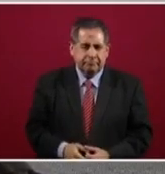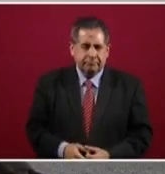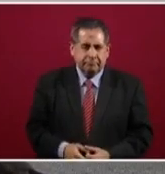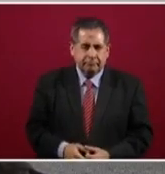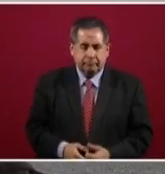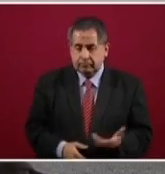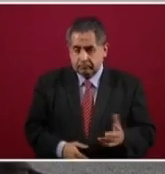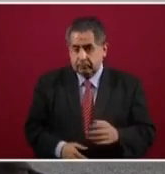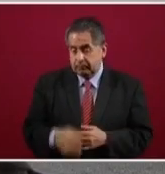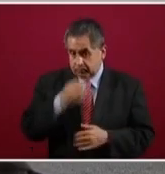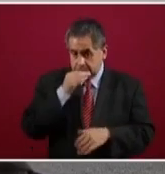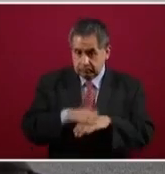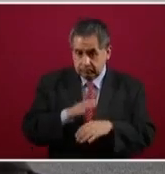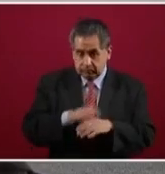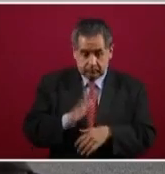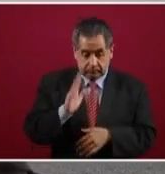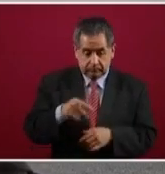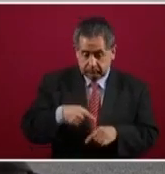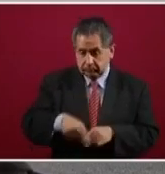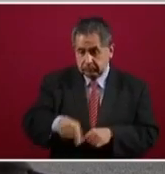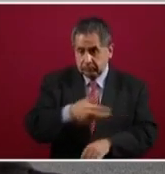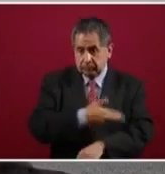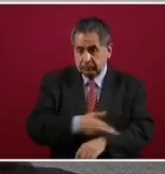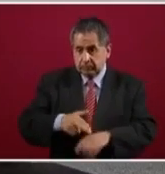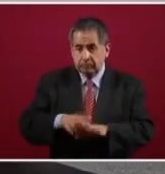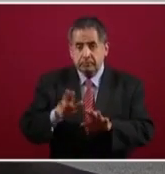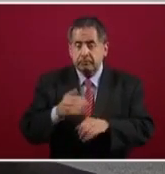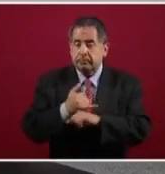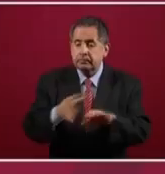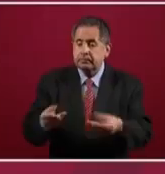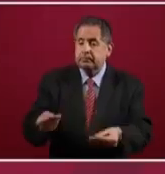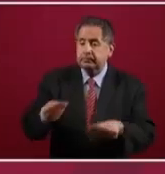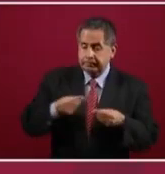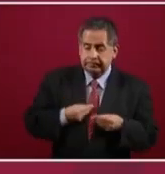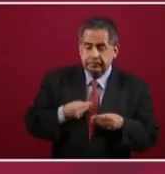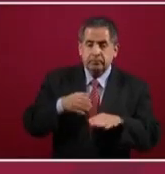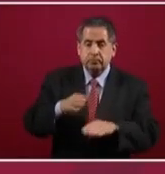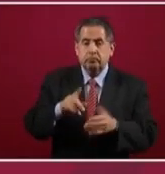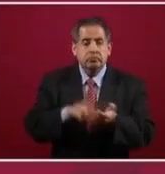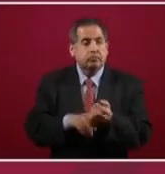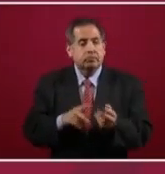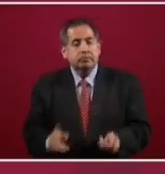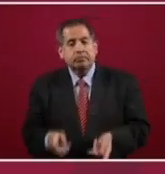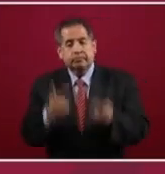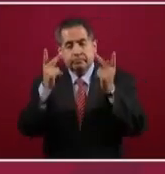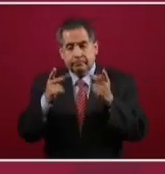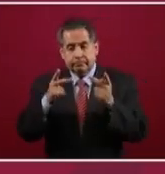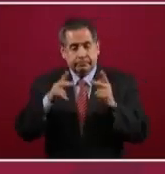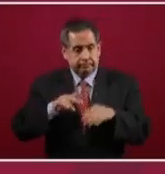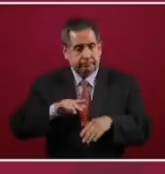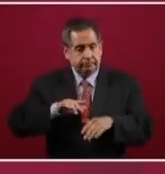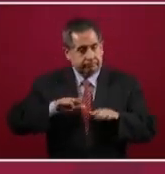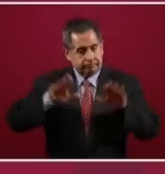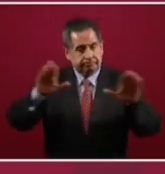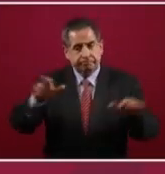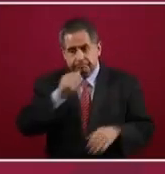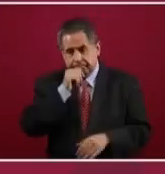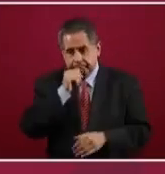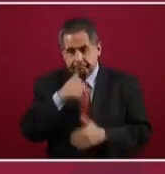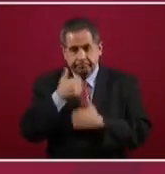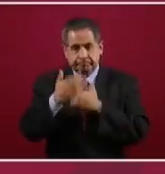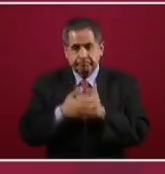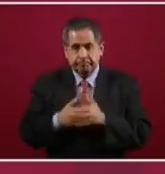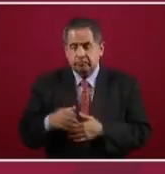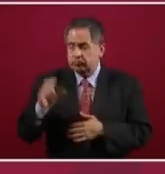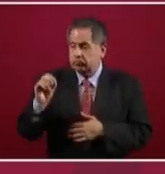Que por cierto ya nos van a dar el informe sobre cómo va lo de la venta del avión. Es un